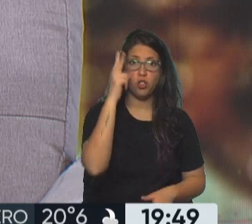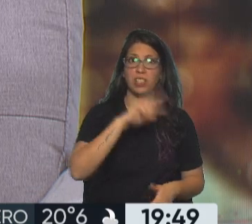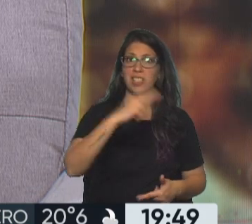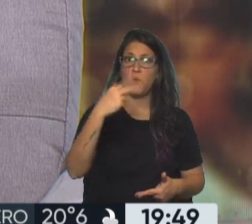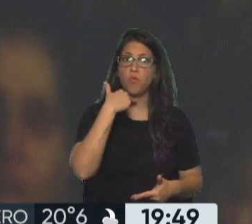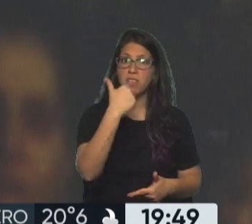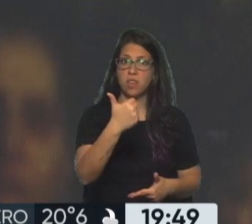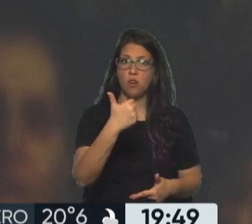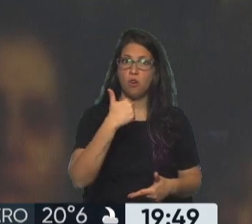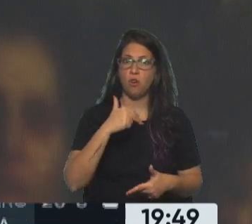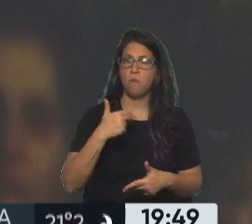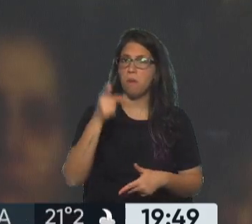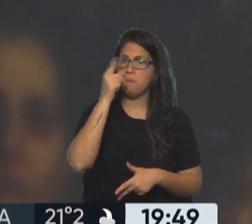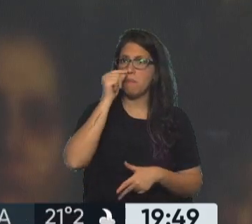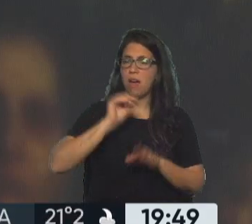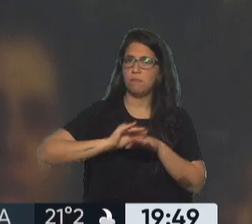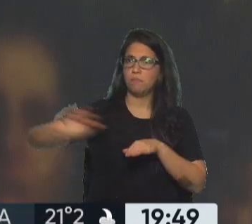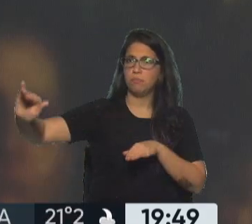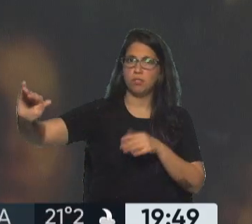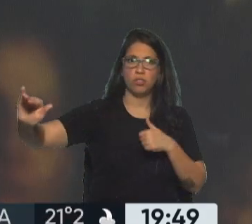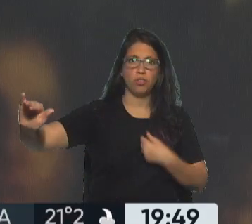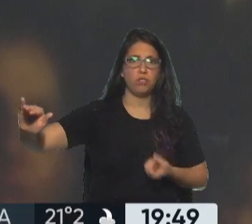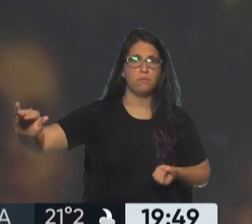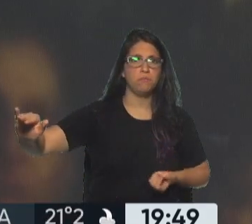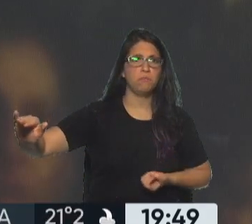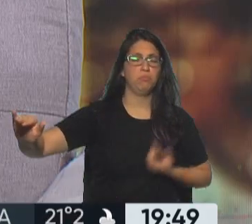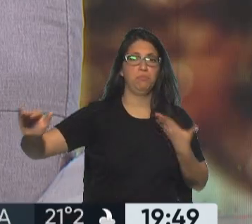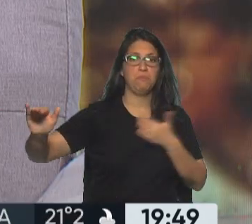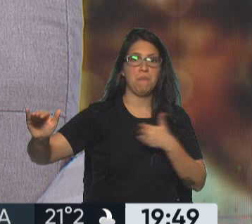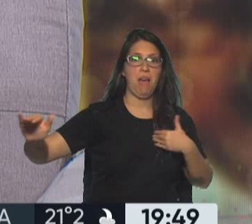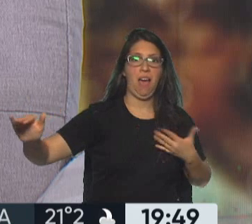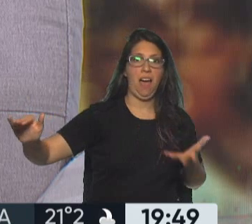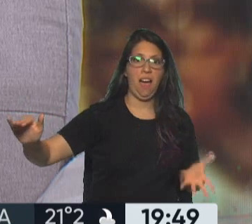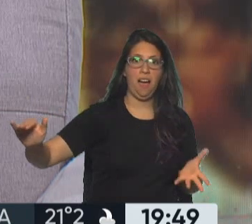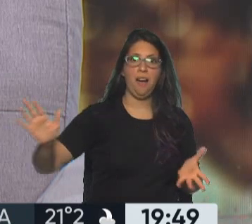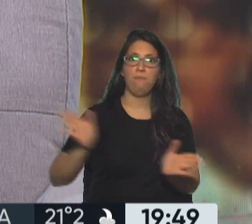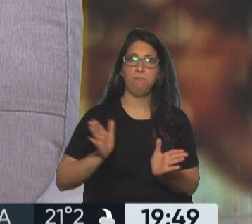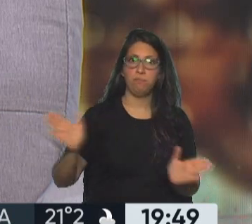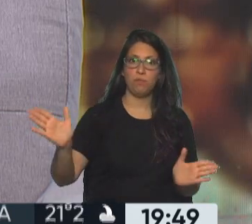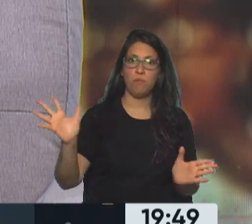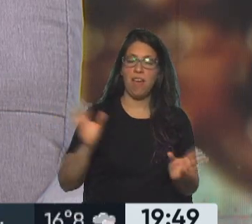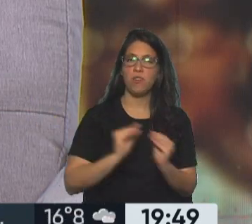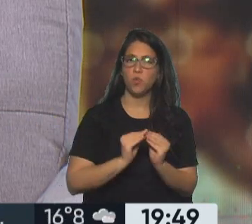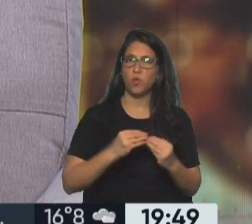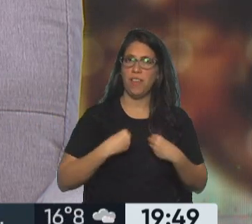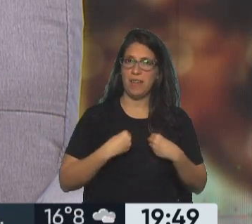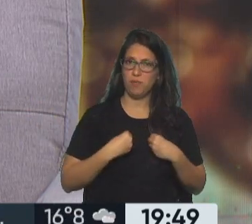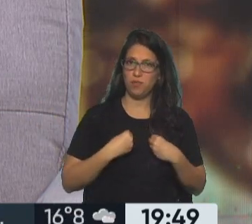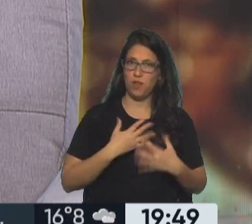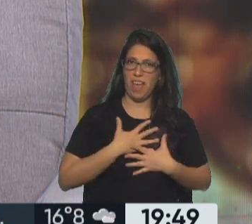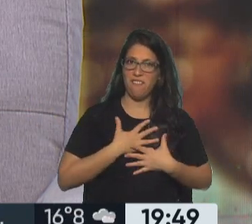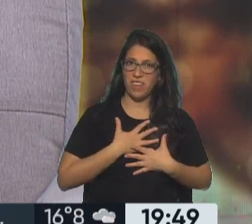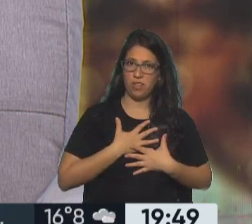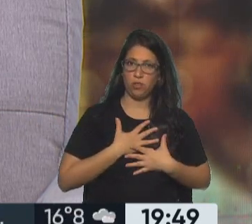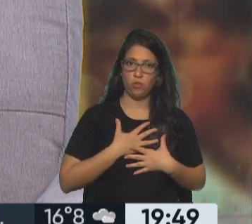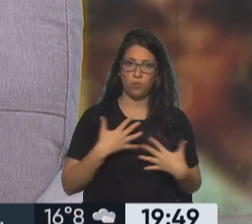hijo. Desvinculás una paternidad y vos te constituís en madre. Por eso te digo que hay como mucha cuestión afectiva. Y